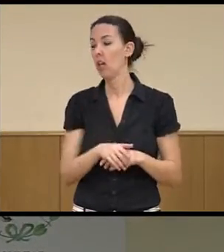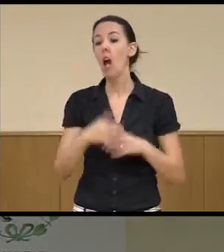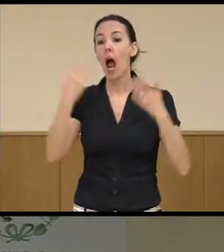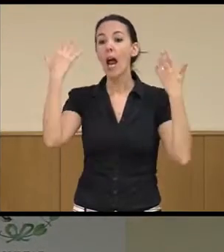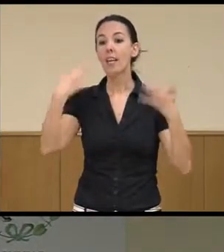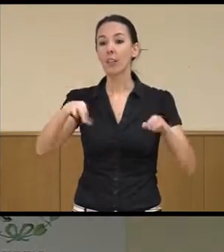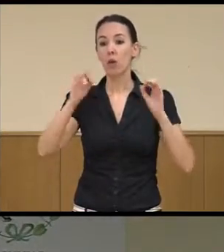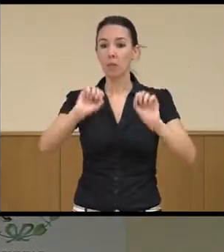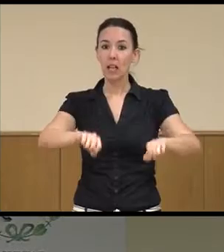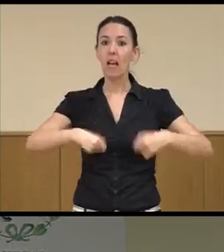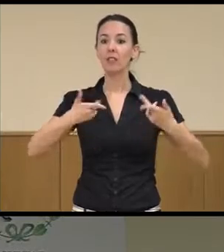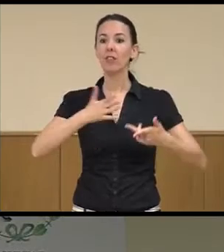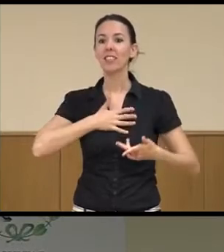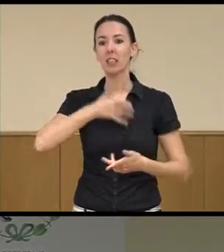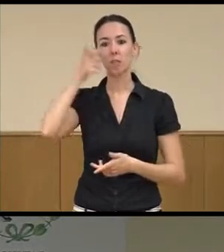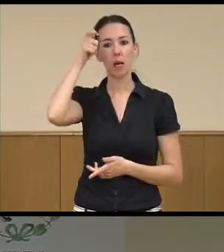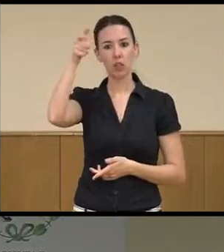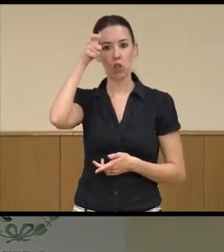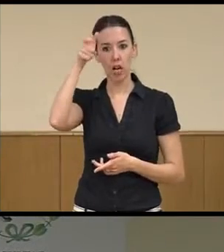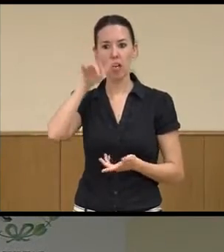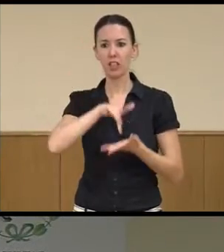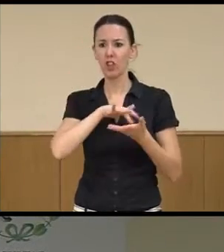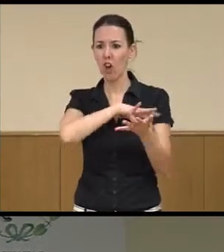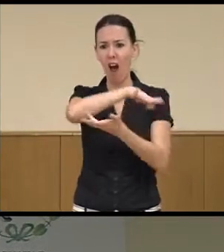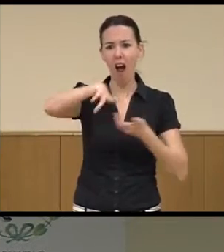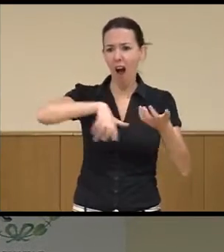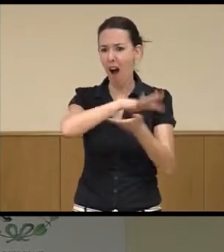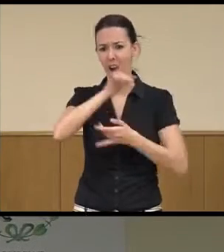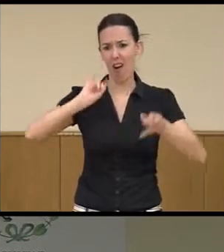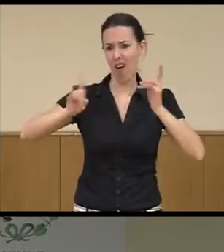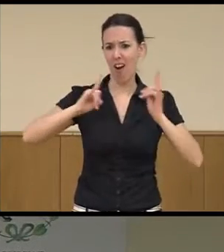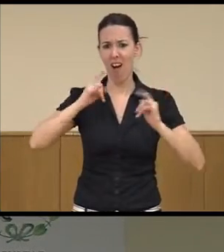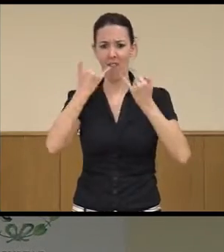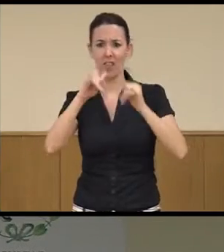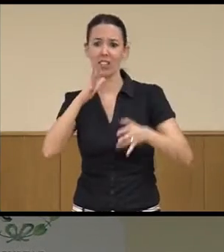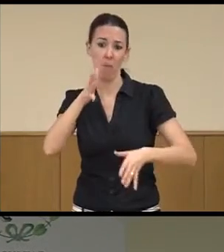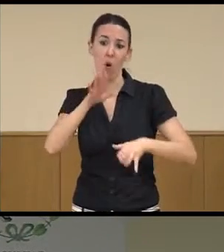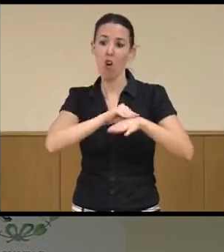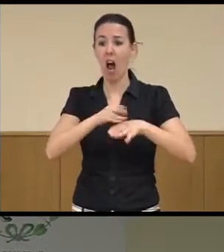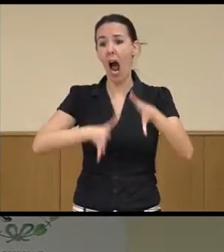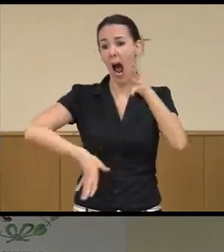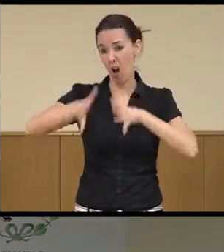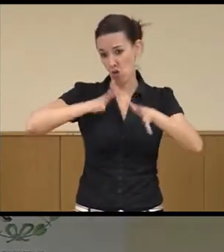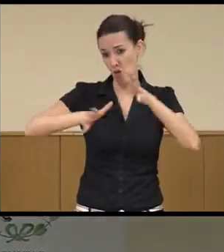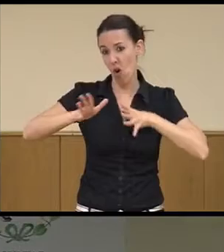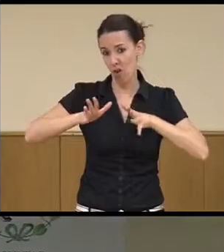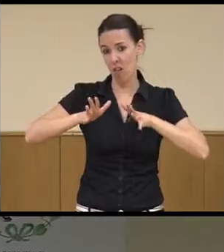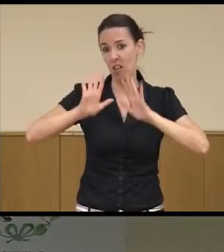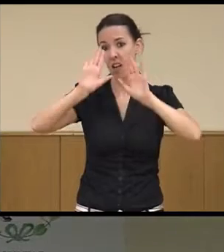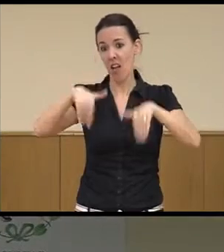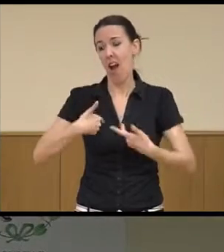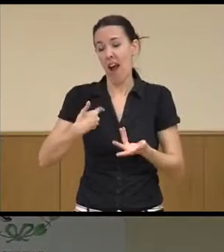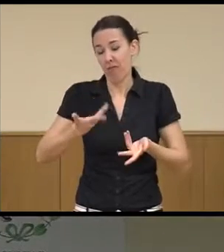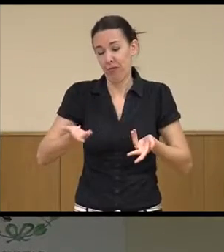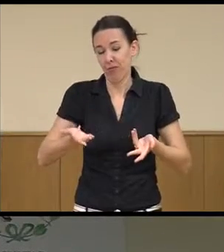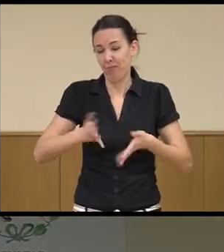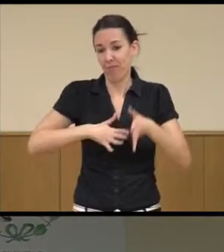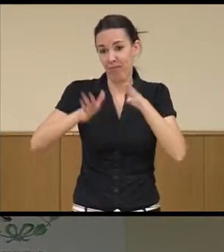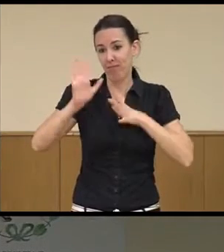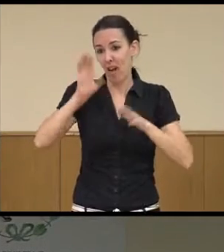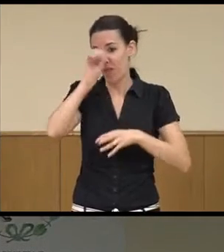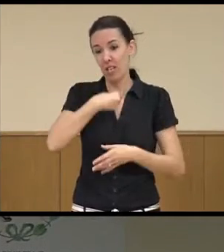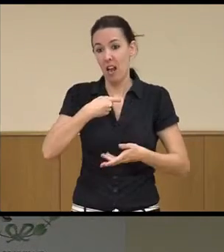en las fiestas patronales, cuando el jolgorio y la euforia, potenciados por la ingesta de alcohol, invitaban a dar rienda suelta